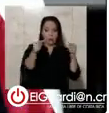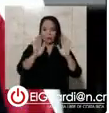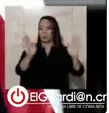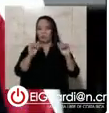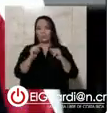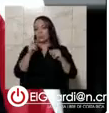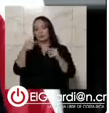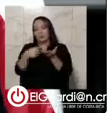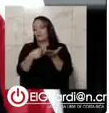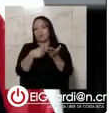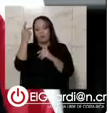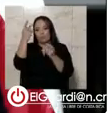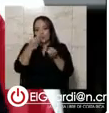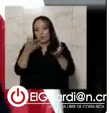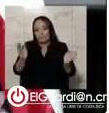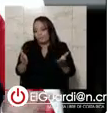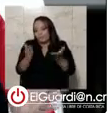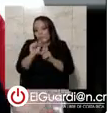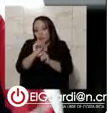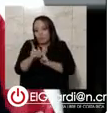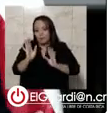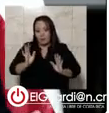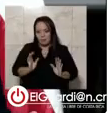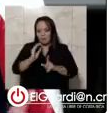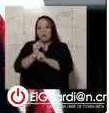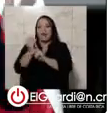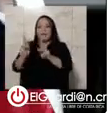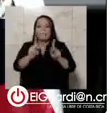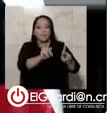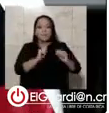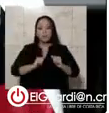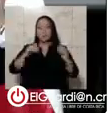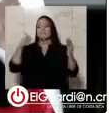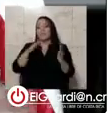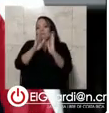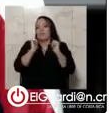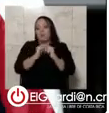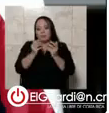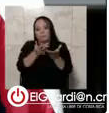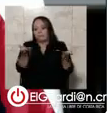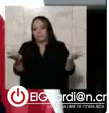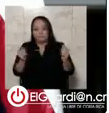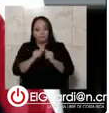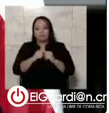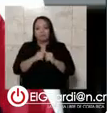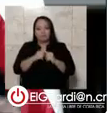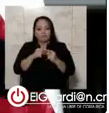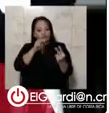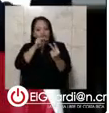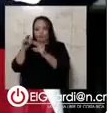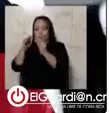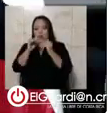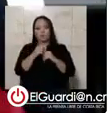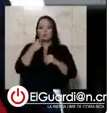que necesita la sociedad y que cada quien enfrente a su pueblo, viéndolo a los ojos, diciendo esto es lo que yo hice y esto